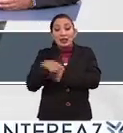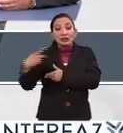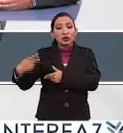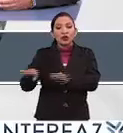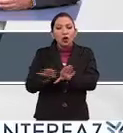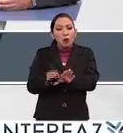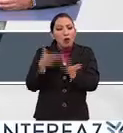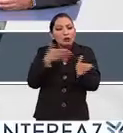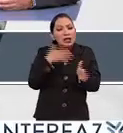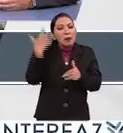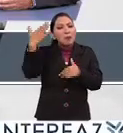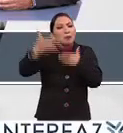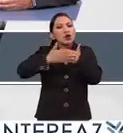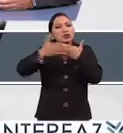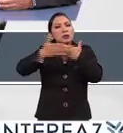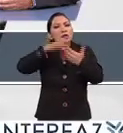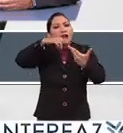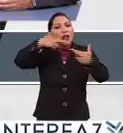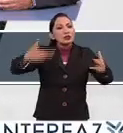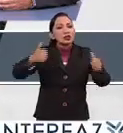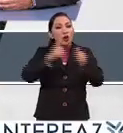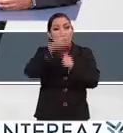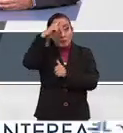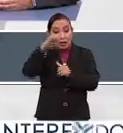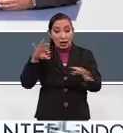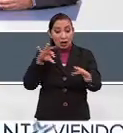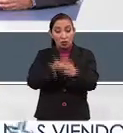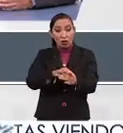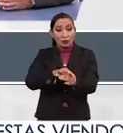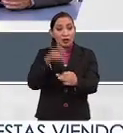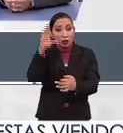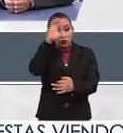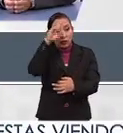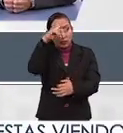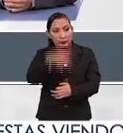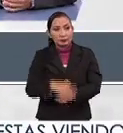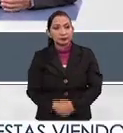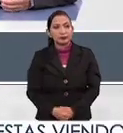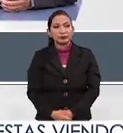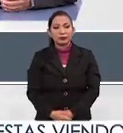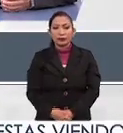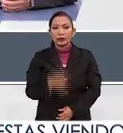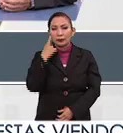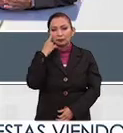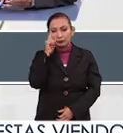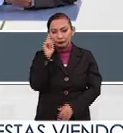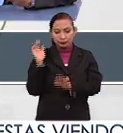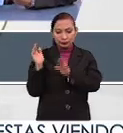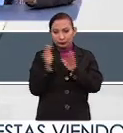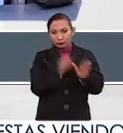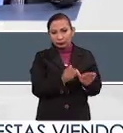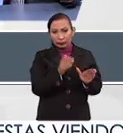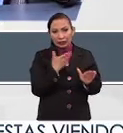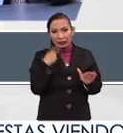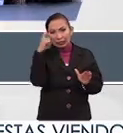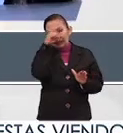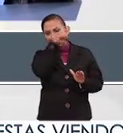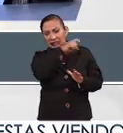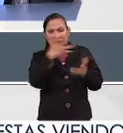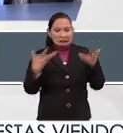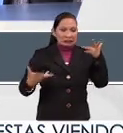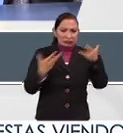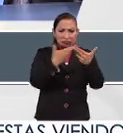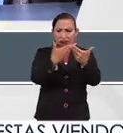tiempo cómo se va a seguir relacionando con México y con la cultura mexicana? Mira, yo creo que por un lado cualquier gente diría, oye, pues qué difícil, dado